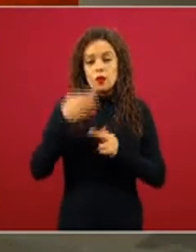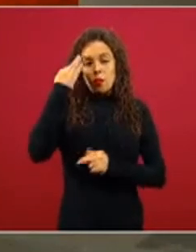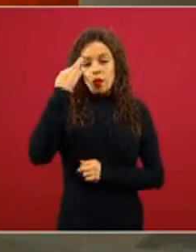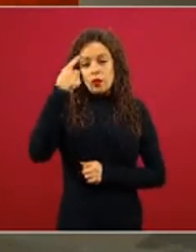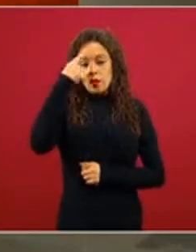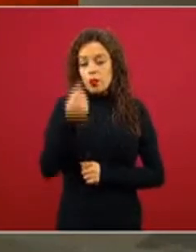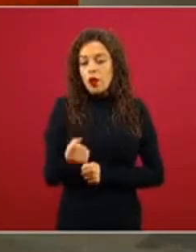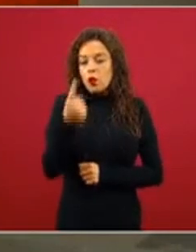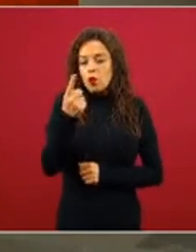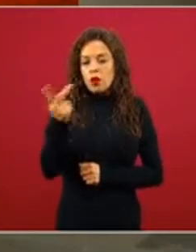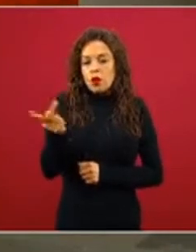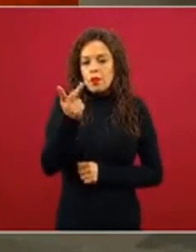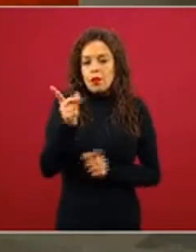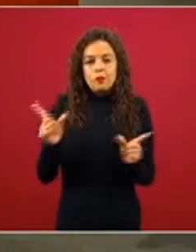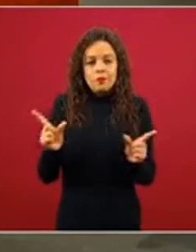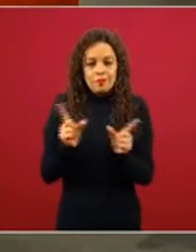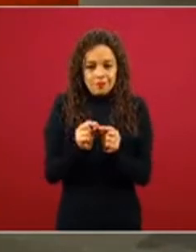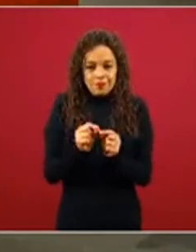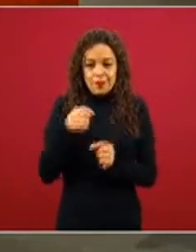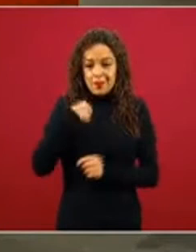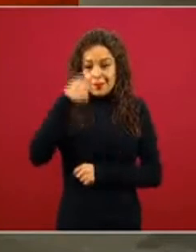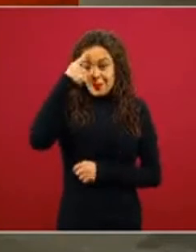yo creo que usted.